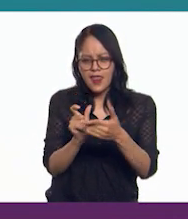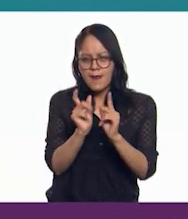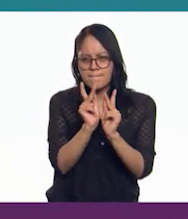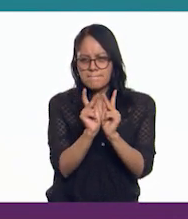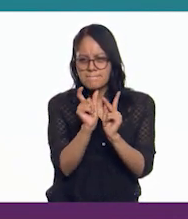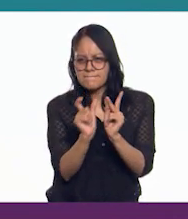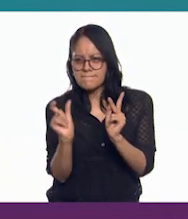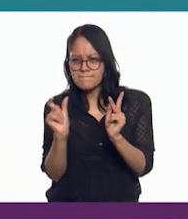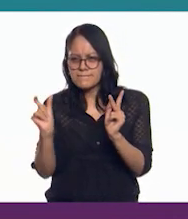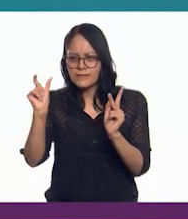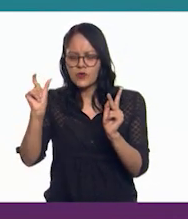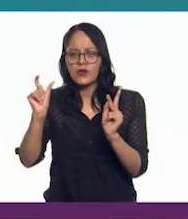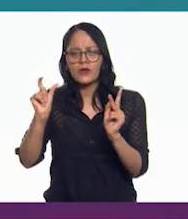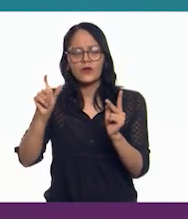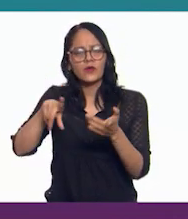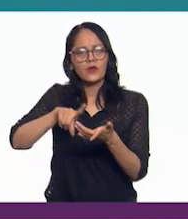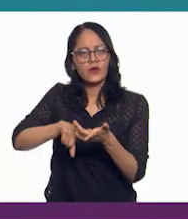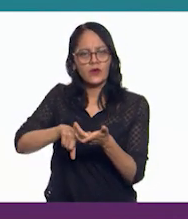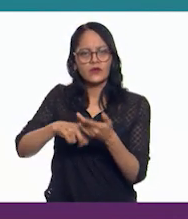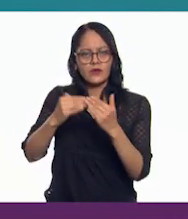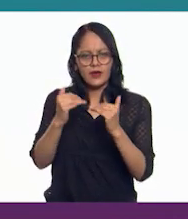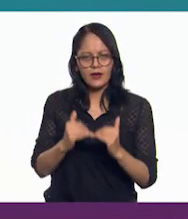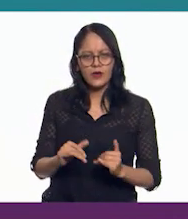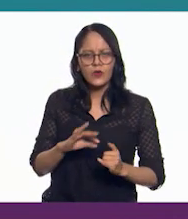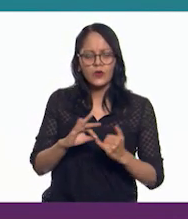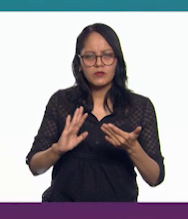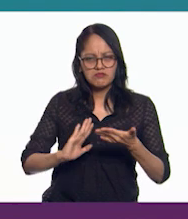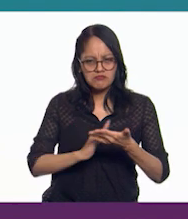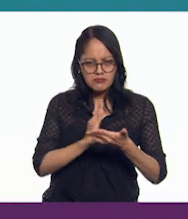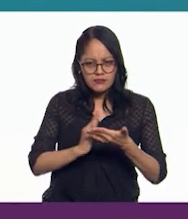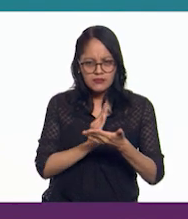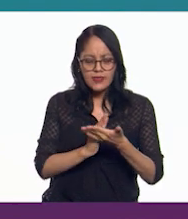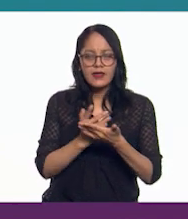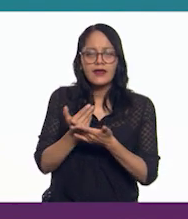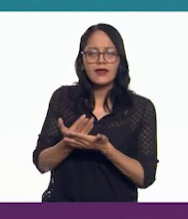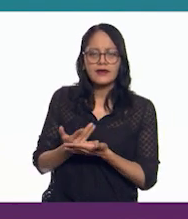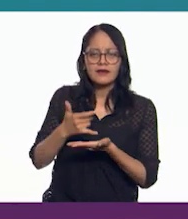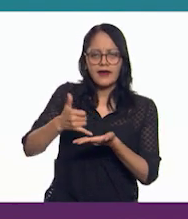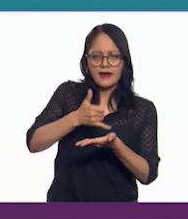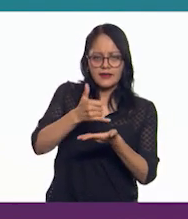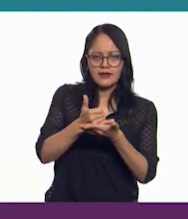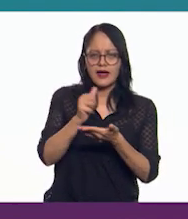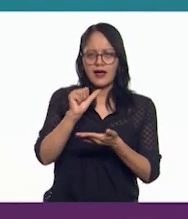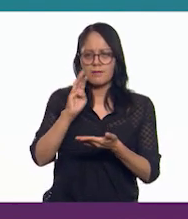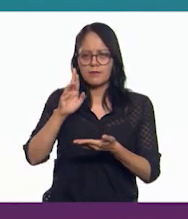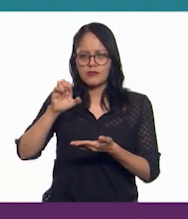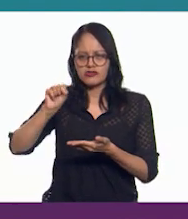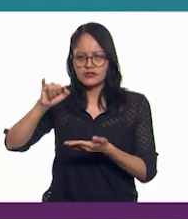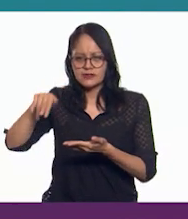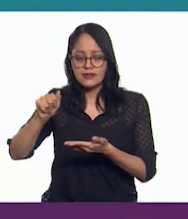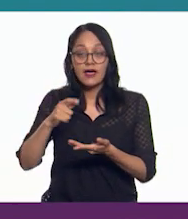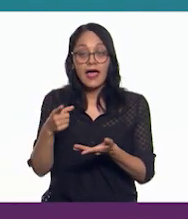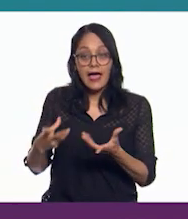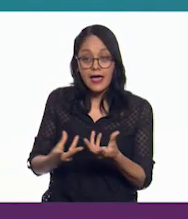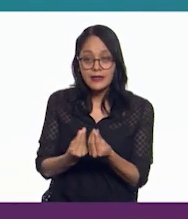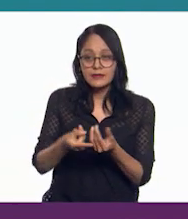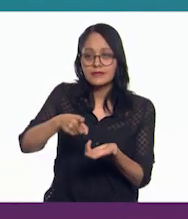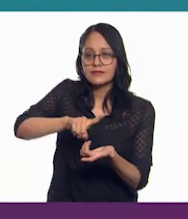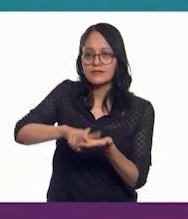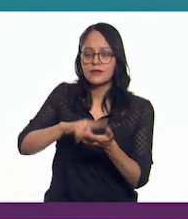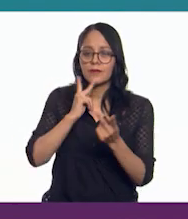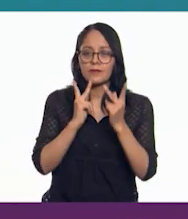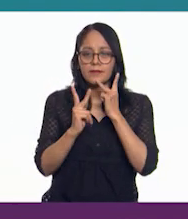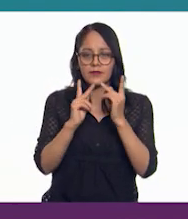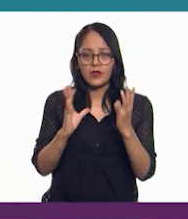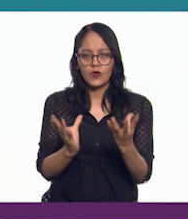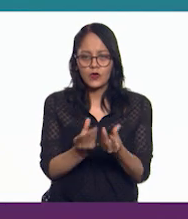y más abajo cápsula hueca, esperando aceite o ambrosía, y junto a ellas,